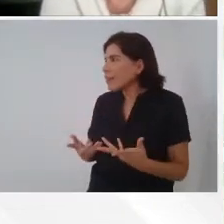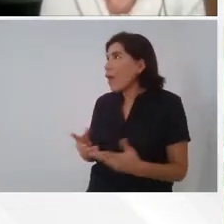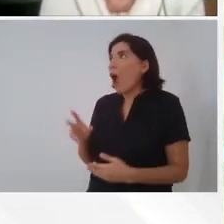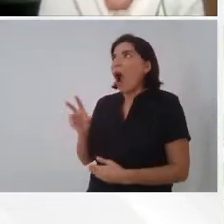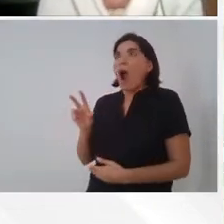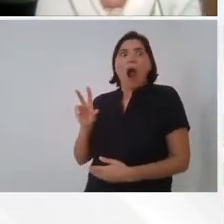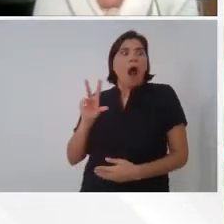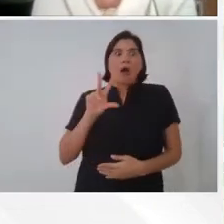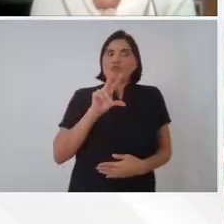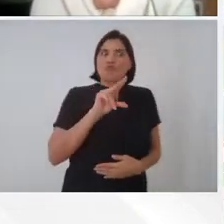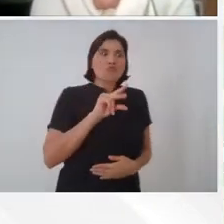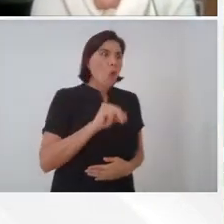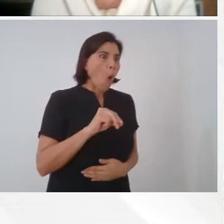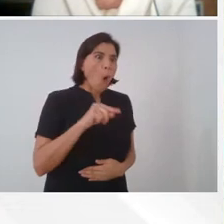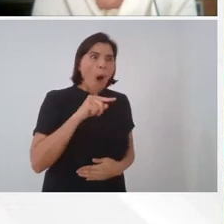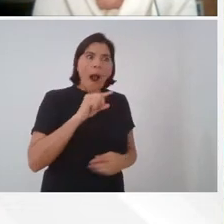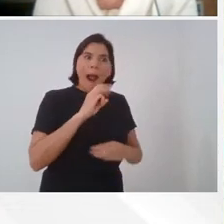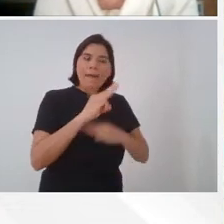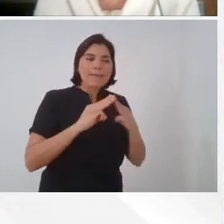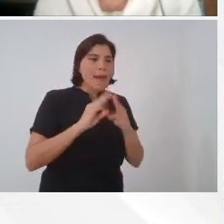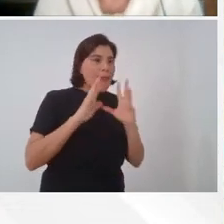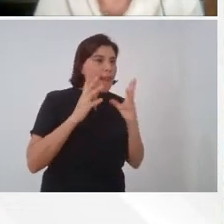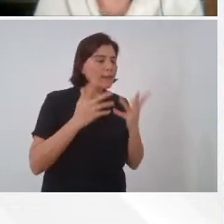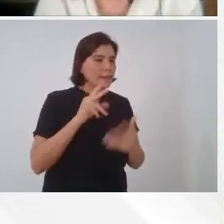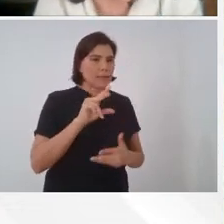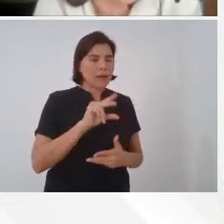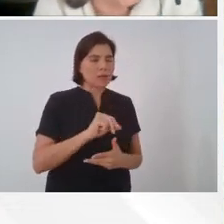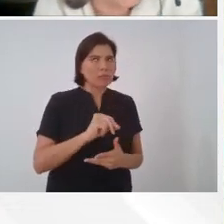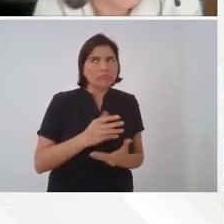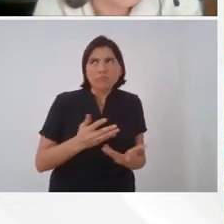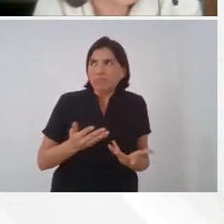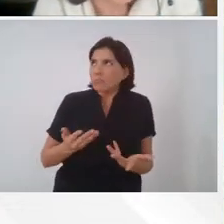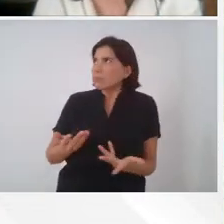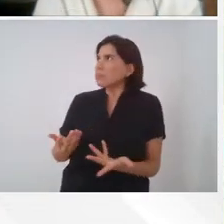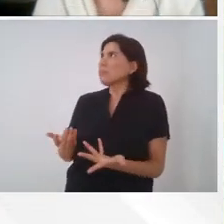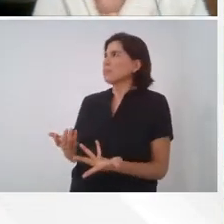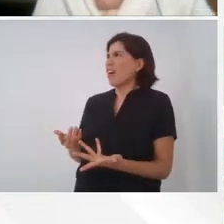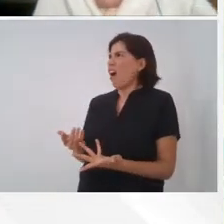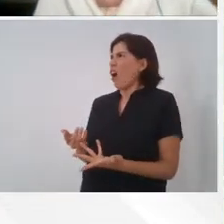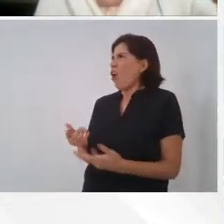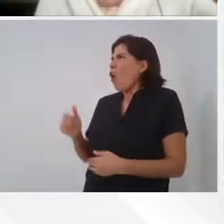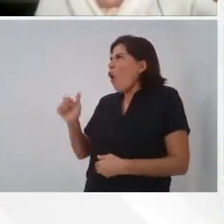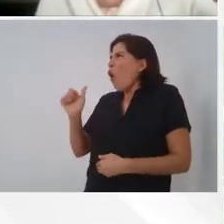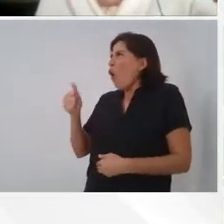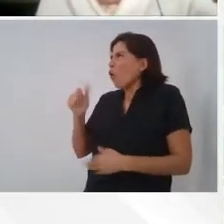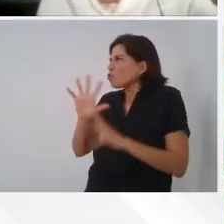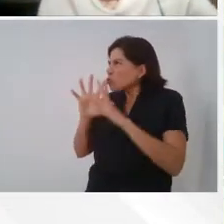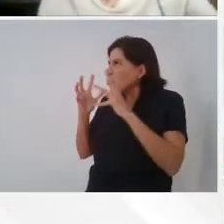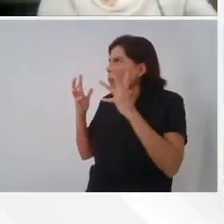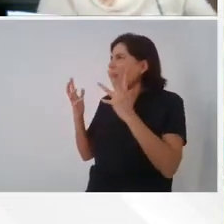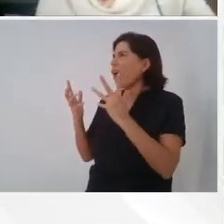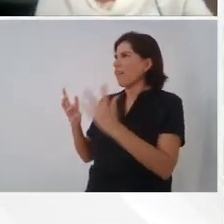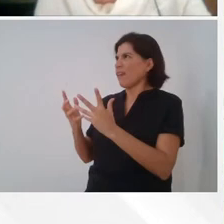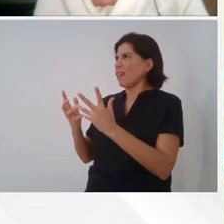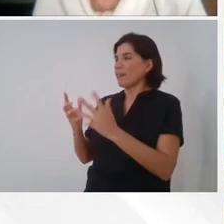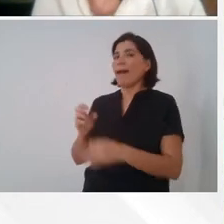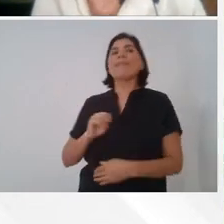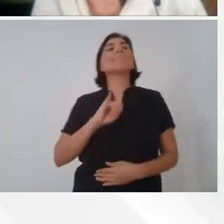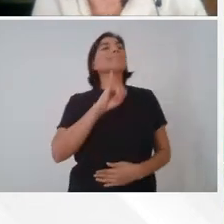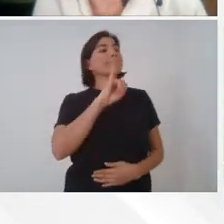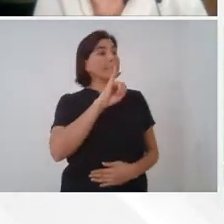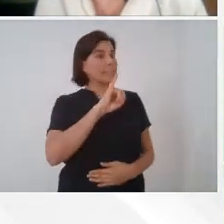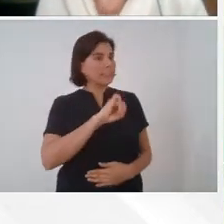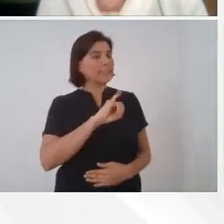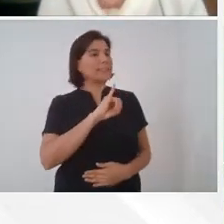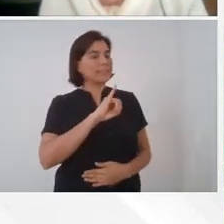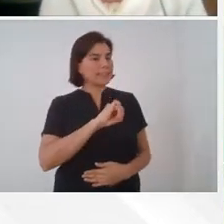principito. El zorro pareció muy interesado. ¿Es en otro planeta? Sí. ¿Y hay cazadores